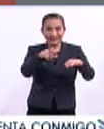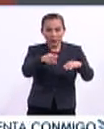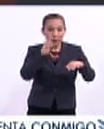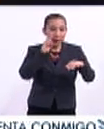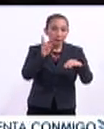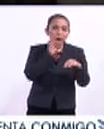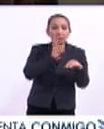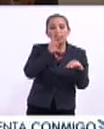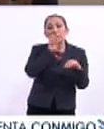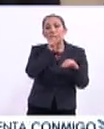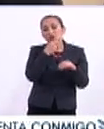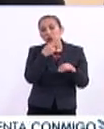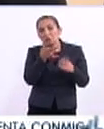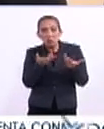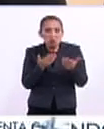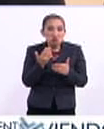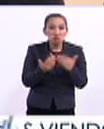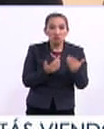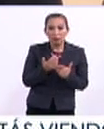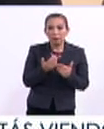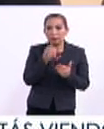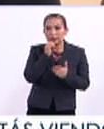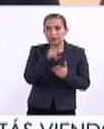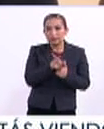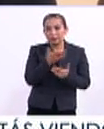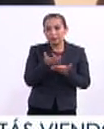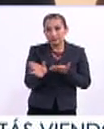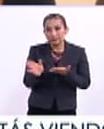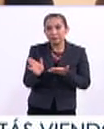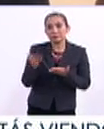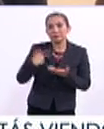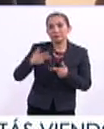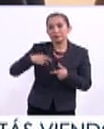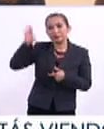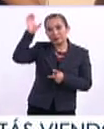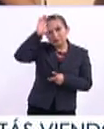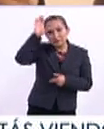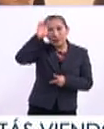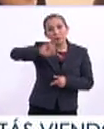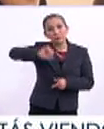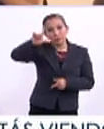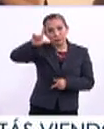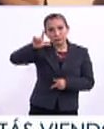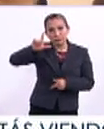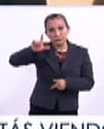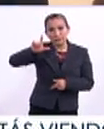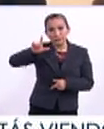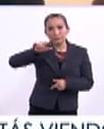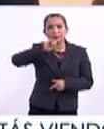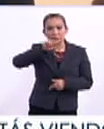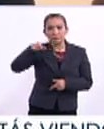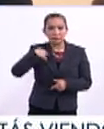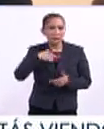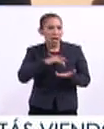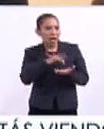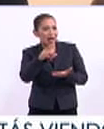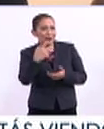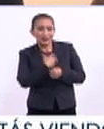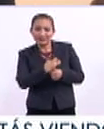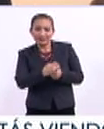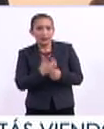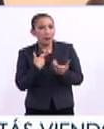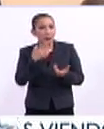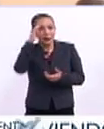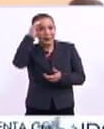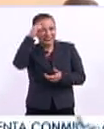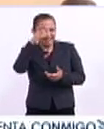comprobar que también funciona. Y también, por otro lado, los científicos o los expertos también agradecen esas invitaciones. O sea,